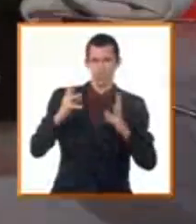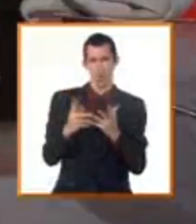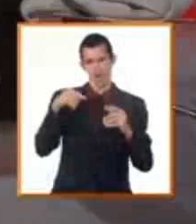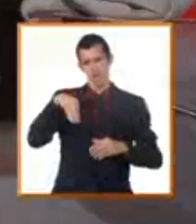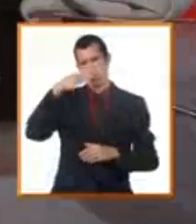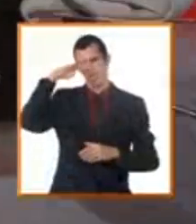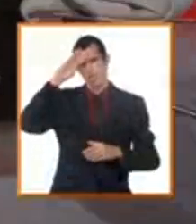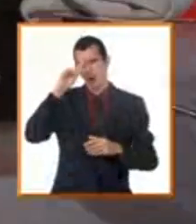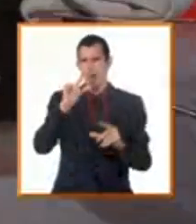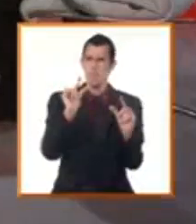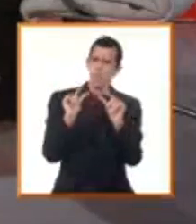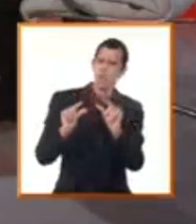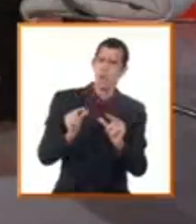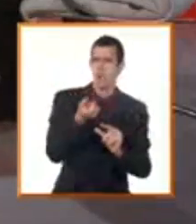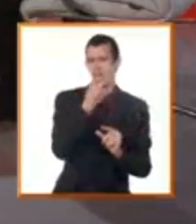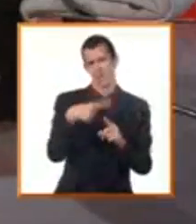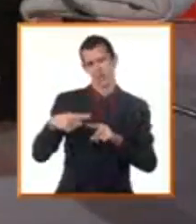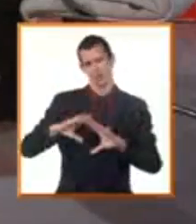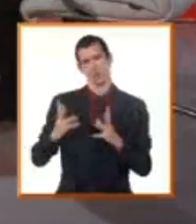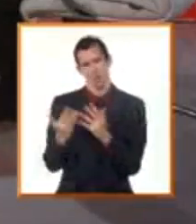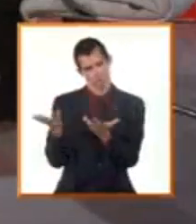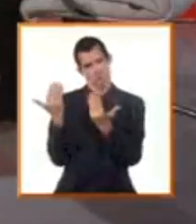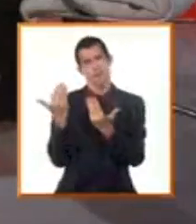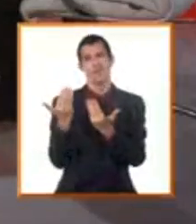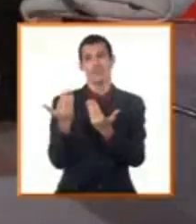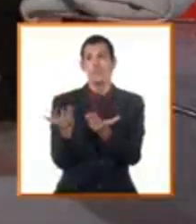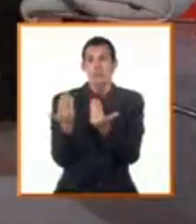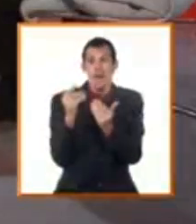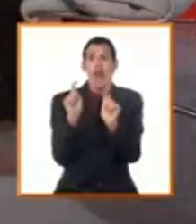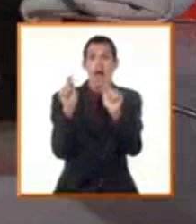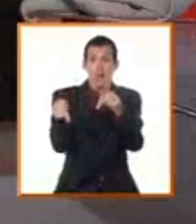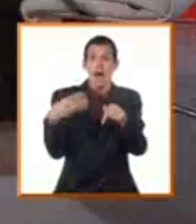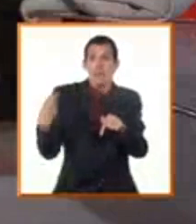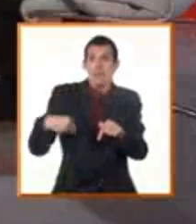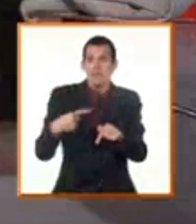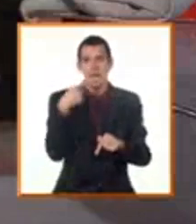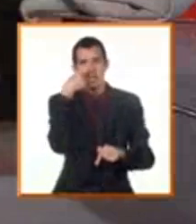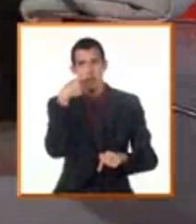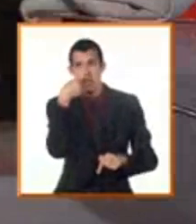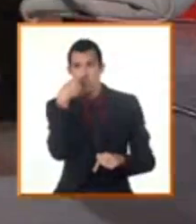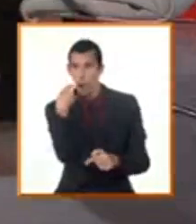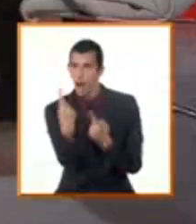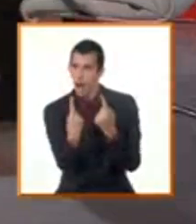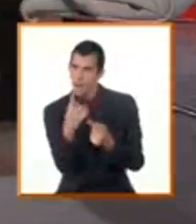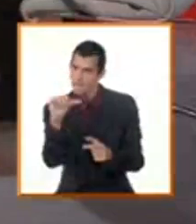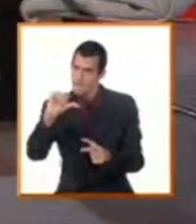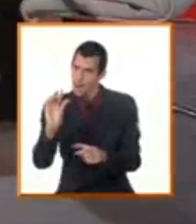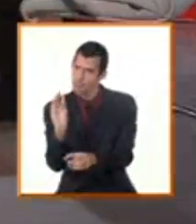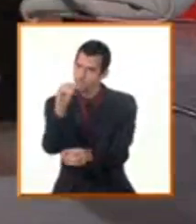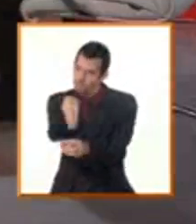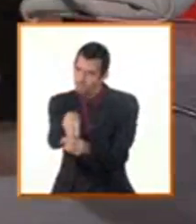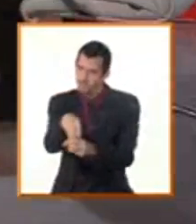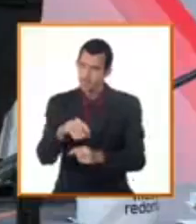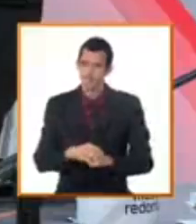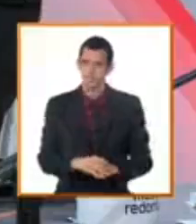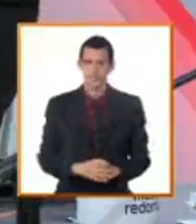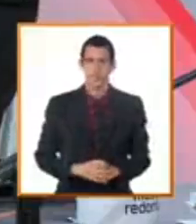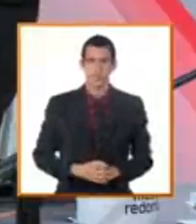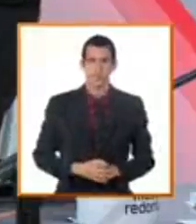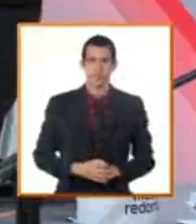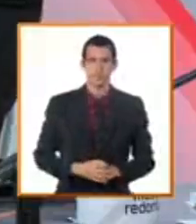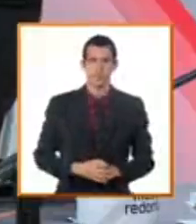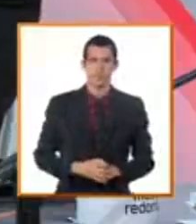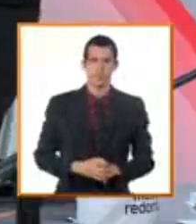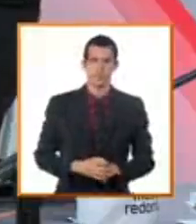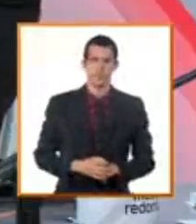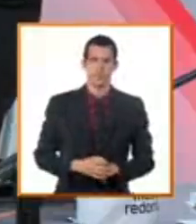elementos, Randy, porque nosotros tenemos que hablar también del consumo. Primero, hay un incremento también de la actividad de consumo que tiene que ver mucho también con el incremento